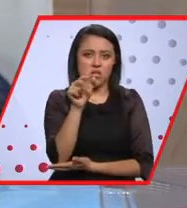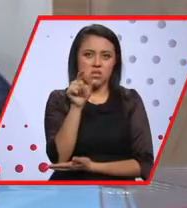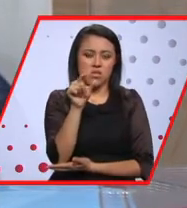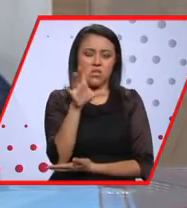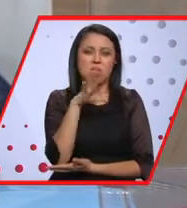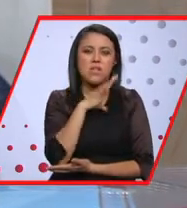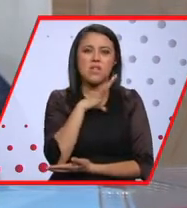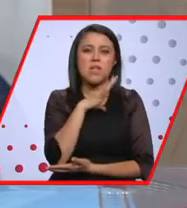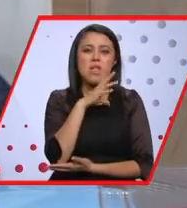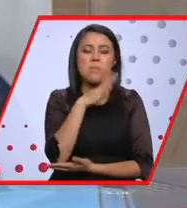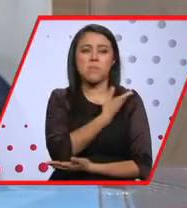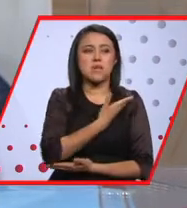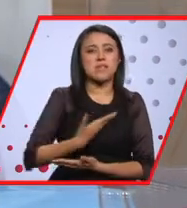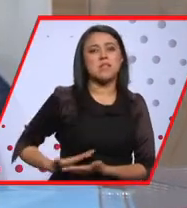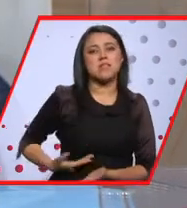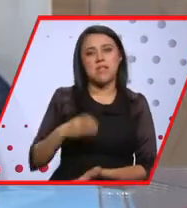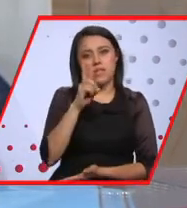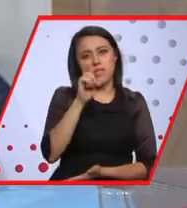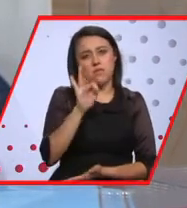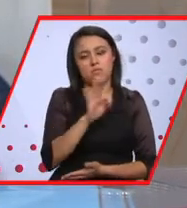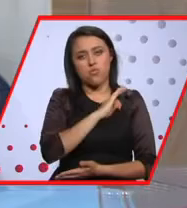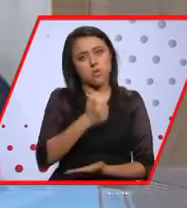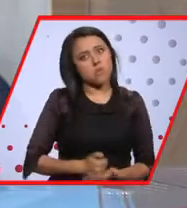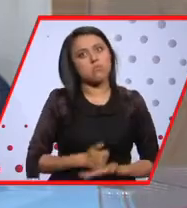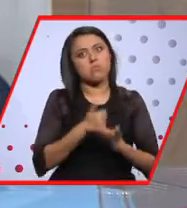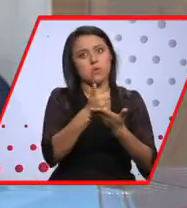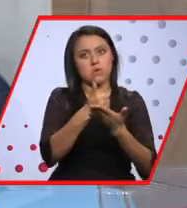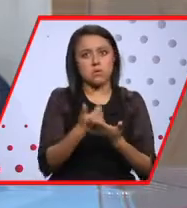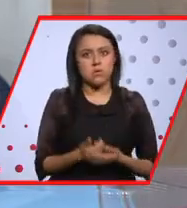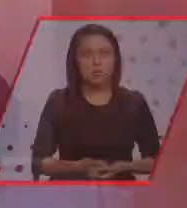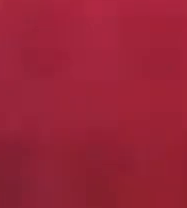DIF Aguascalientes, apóyalos. Es otra mujer.